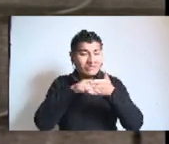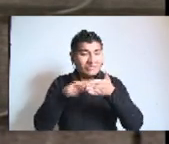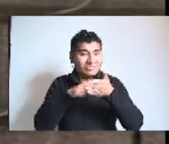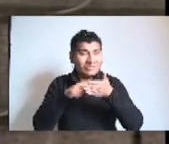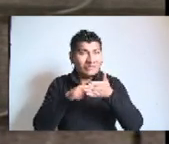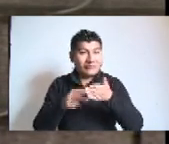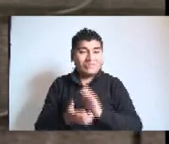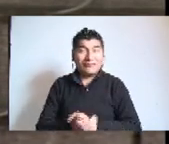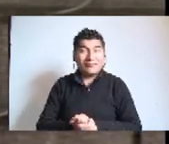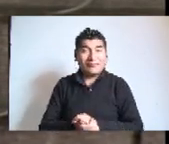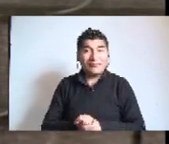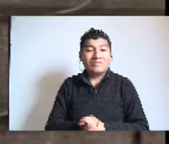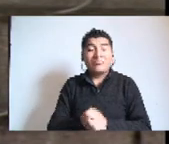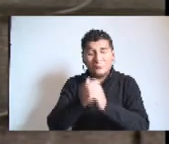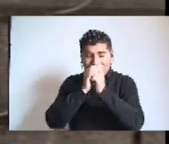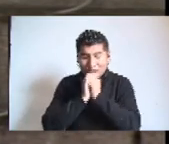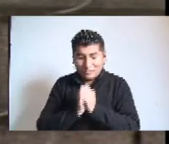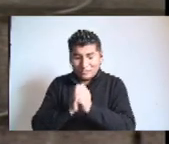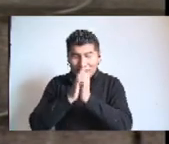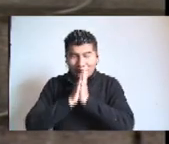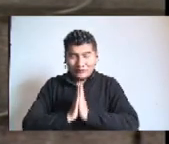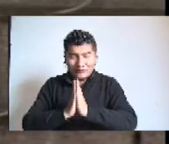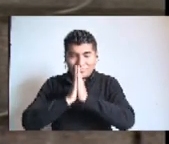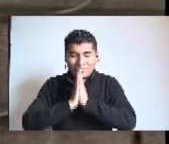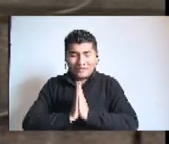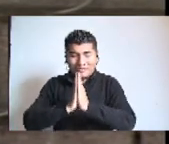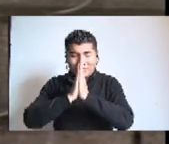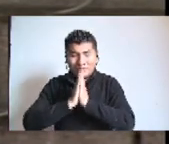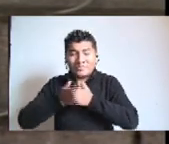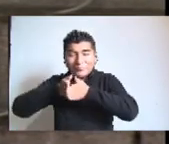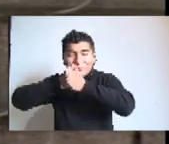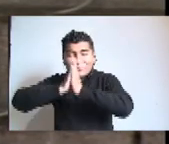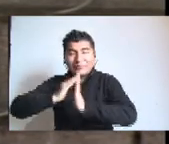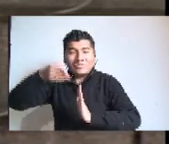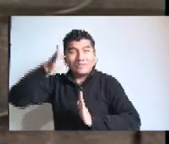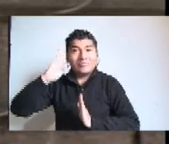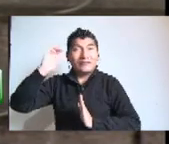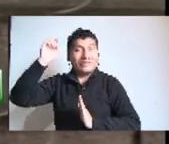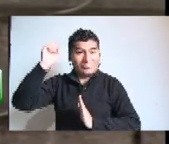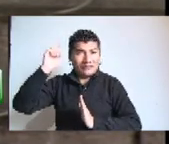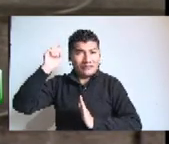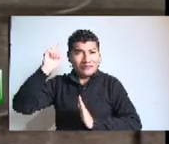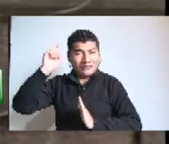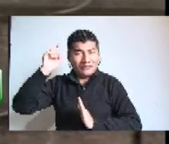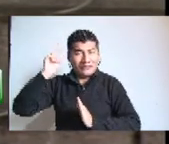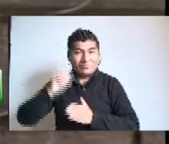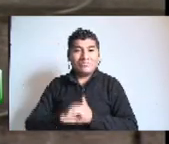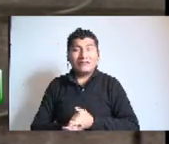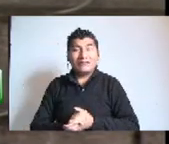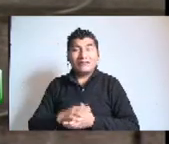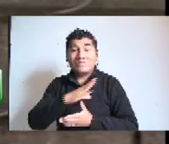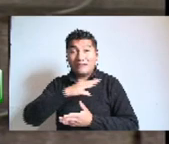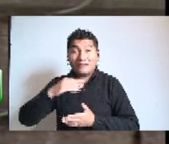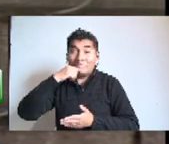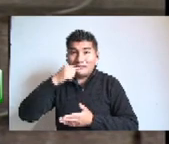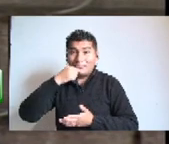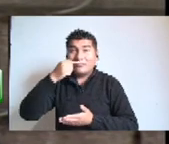hoy, a orar, suplicar a Dios. Y dice